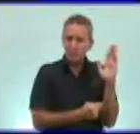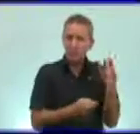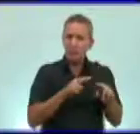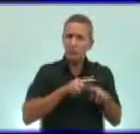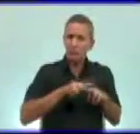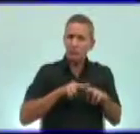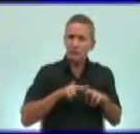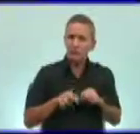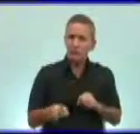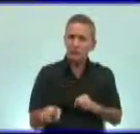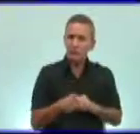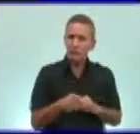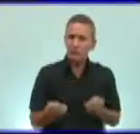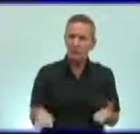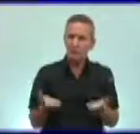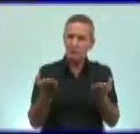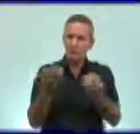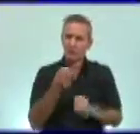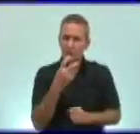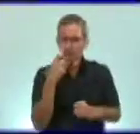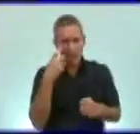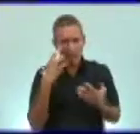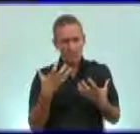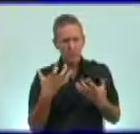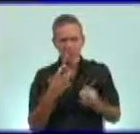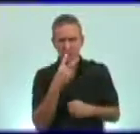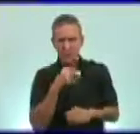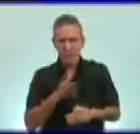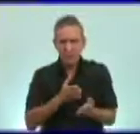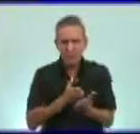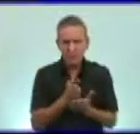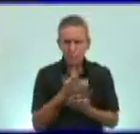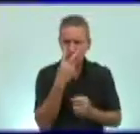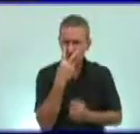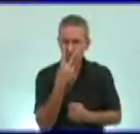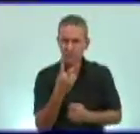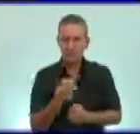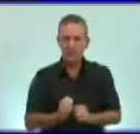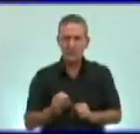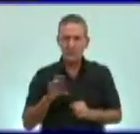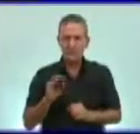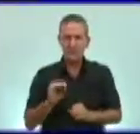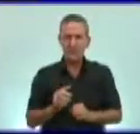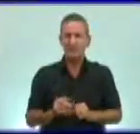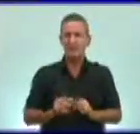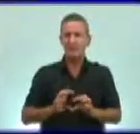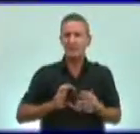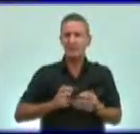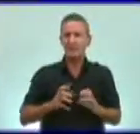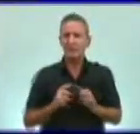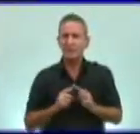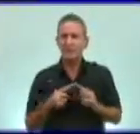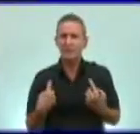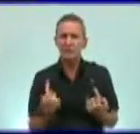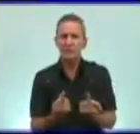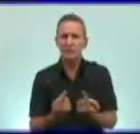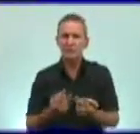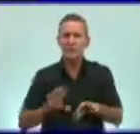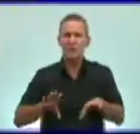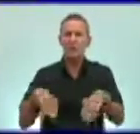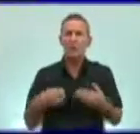es importante seguir observando y decir, en términos generales, cuál es mi verdad, cuál es nuestra